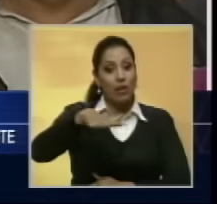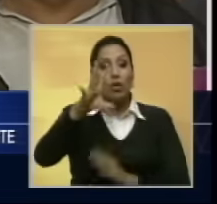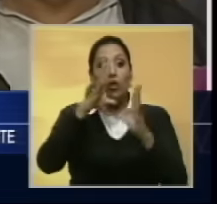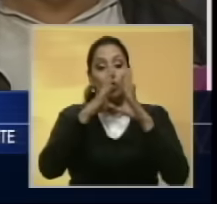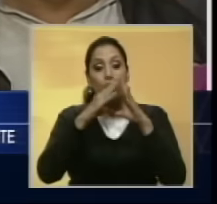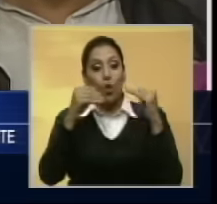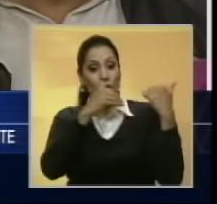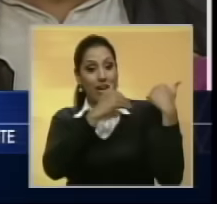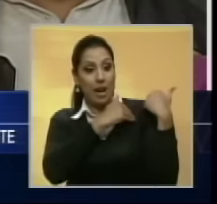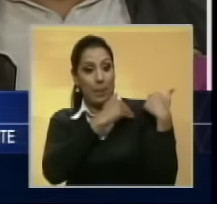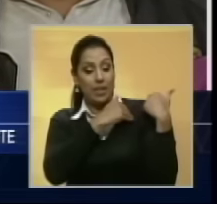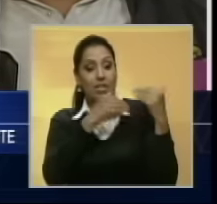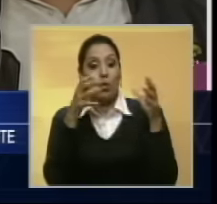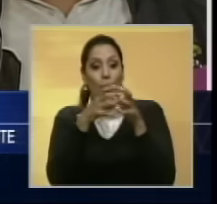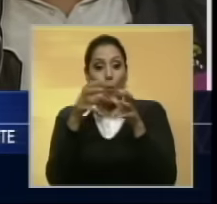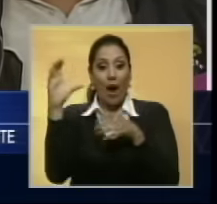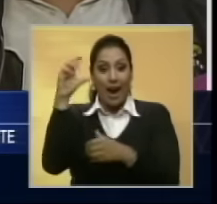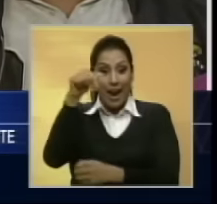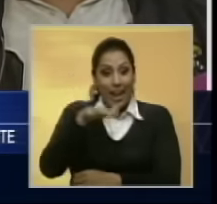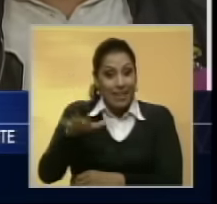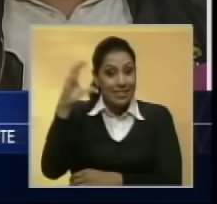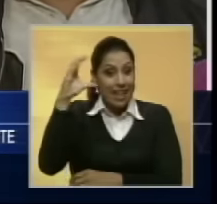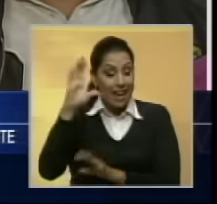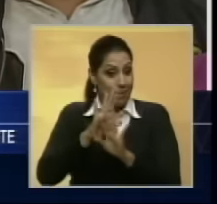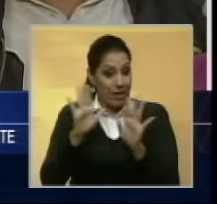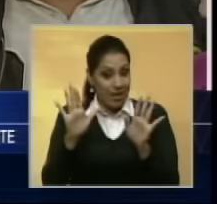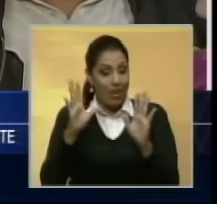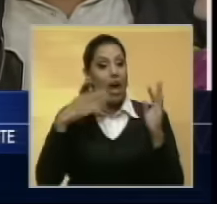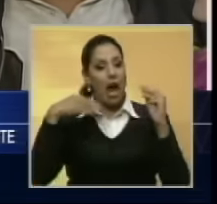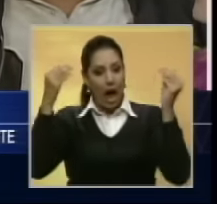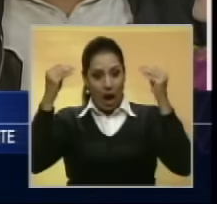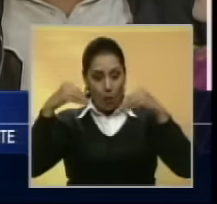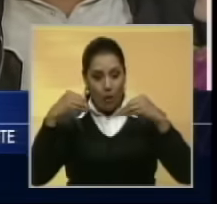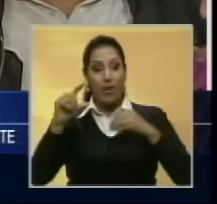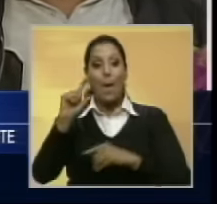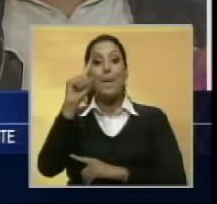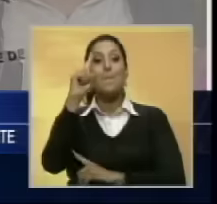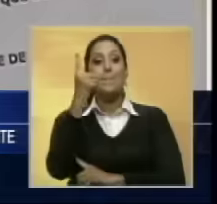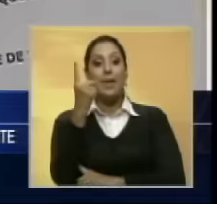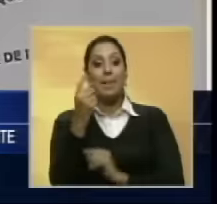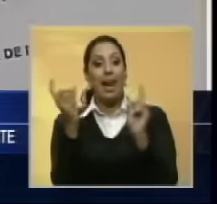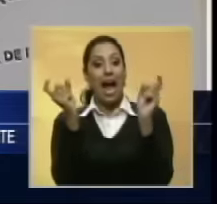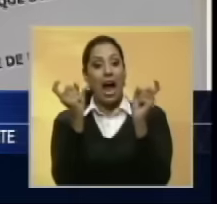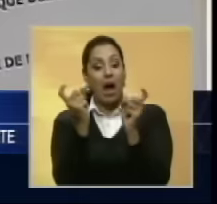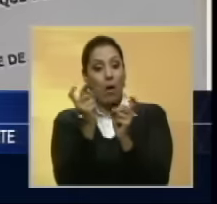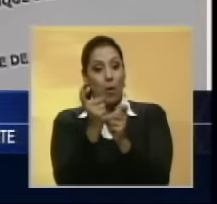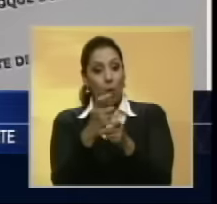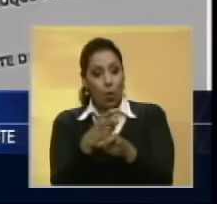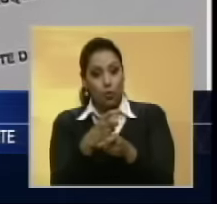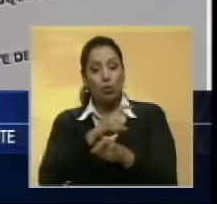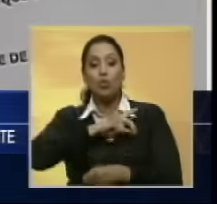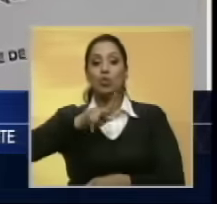en representación de los bloques de Caracas acordamos que desde el 1 de agosto nosotros nos